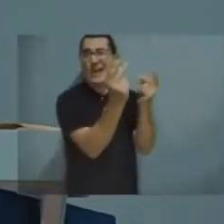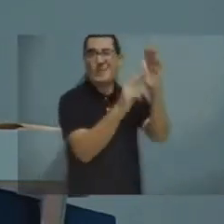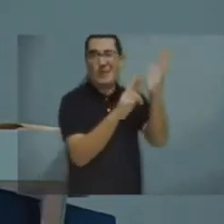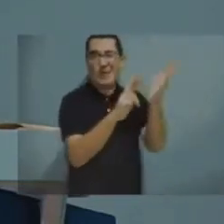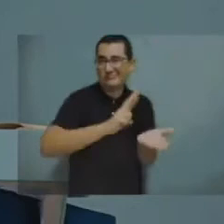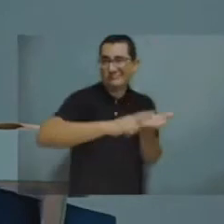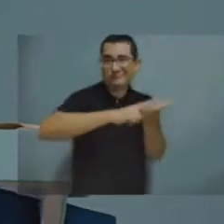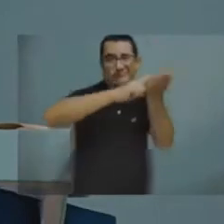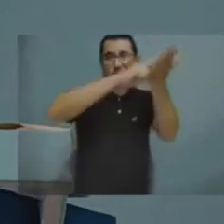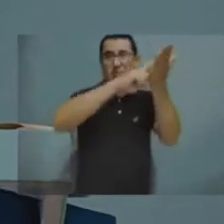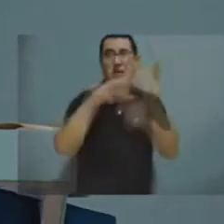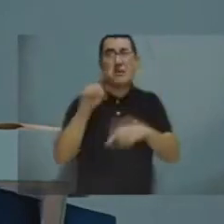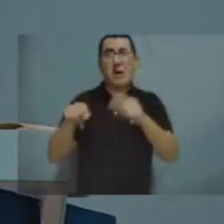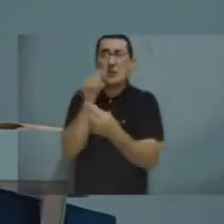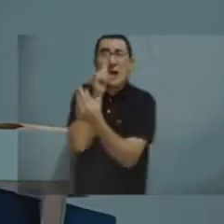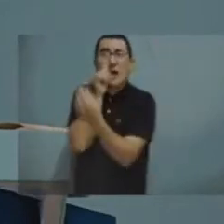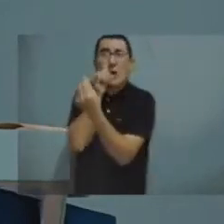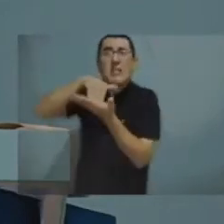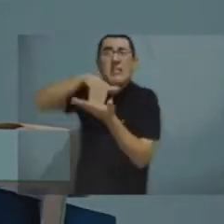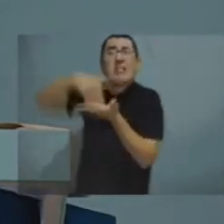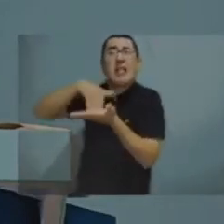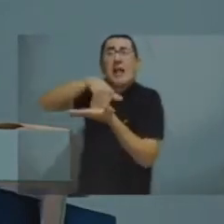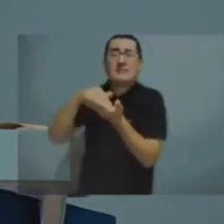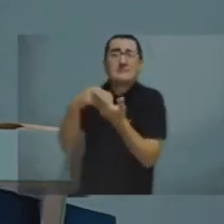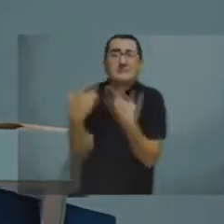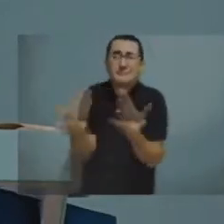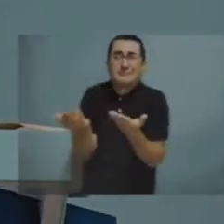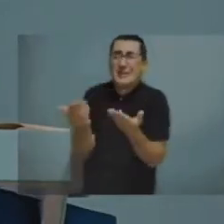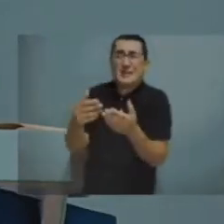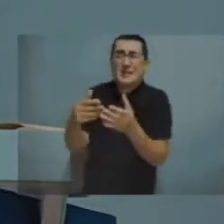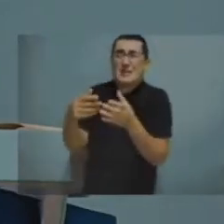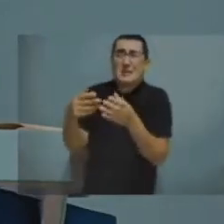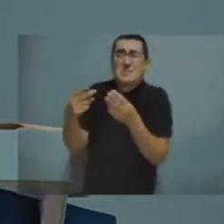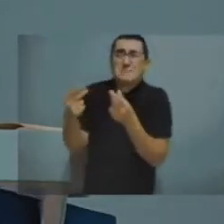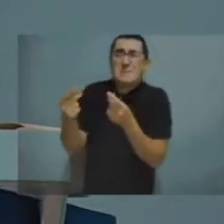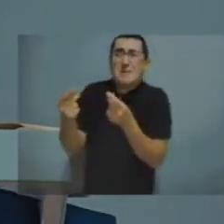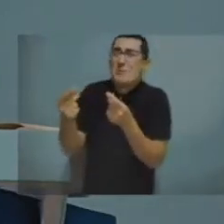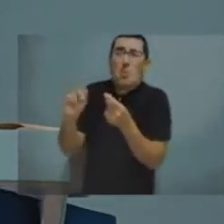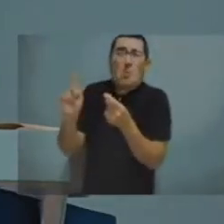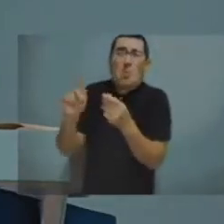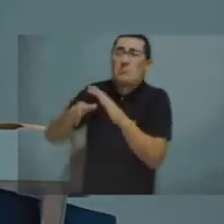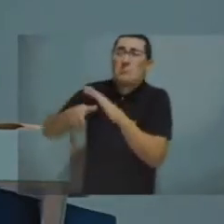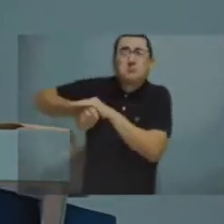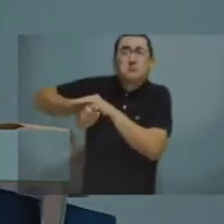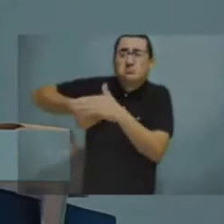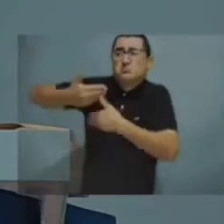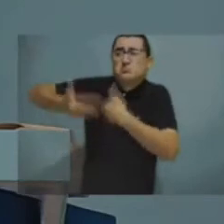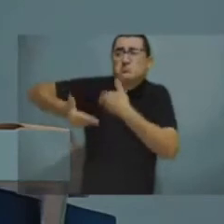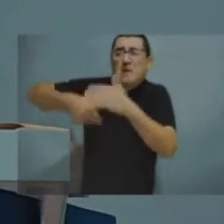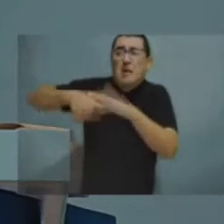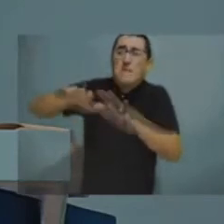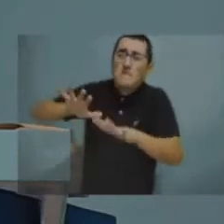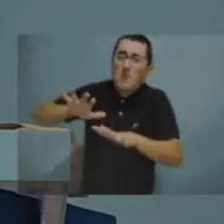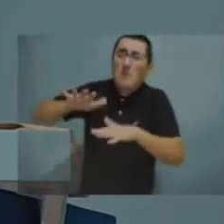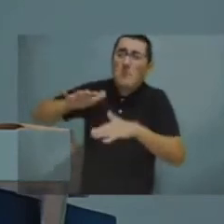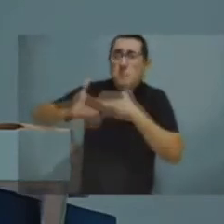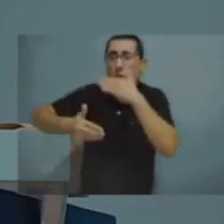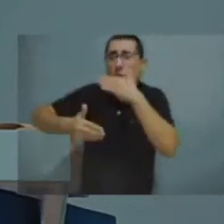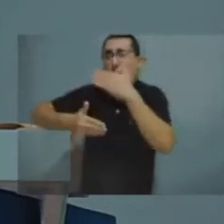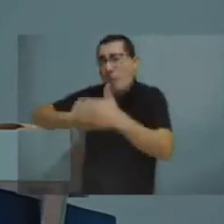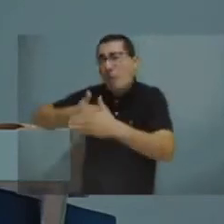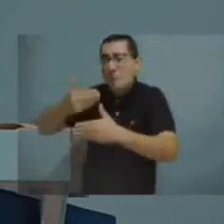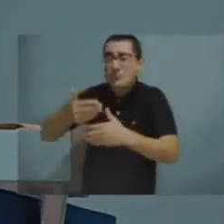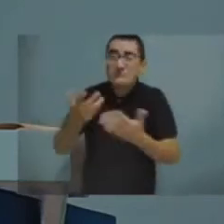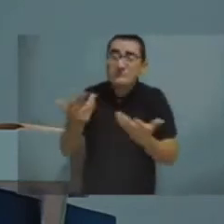no tienen pues, esa robustez, van más lentamente en esa recuperación post-COVID. Nos gustaría que ustedes nos